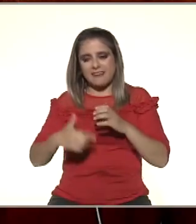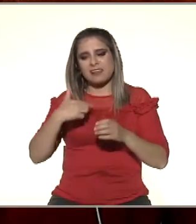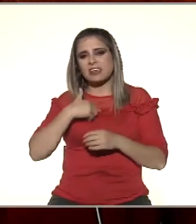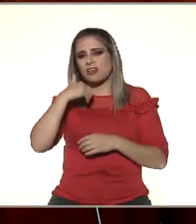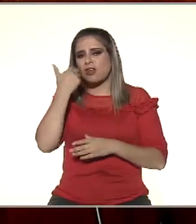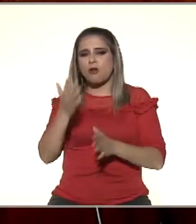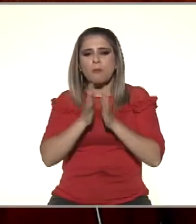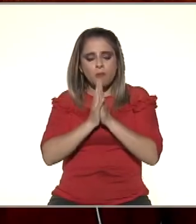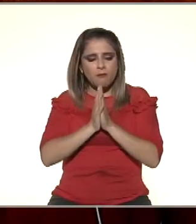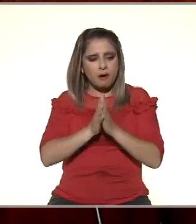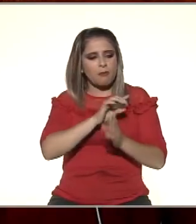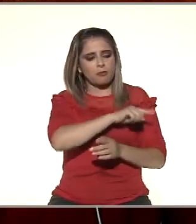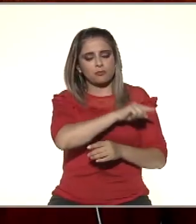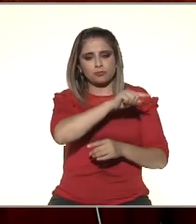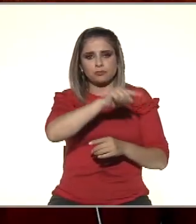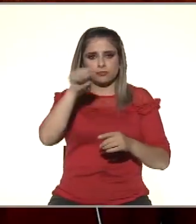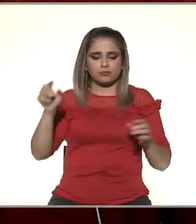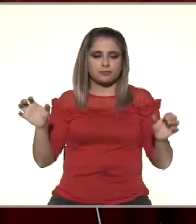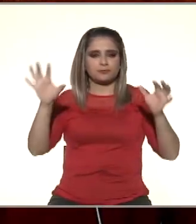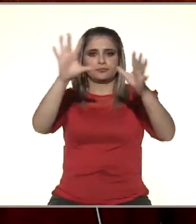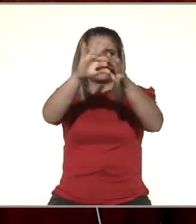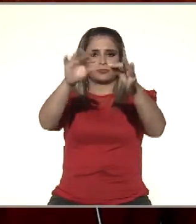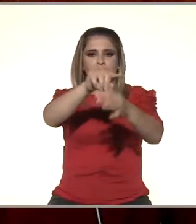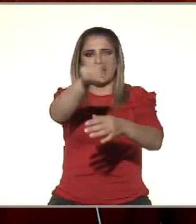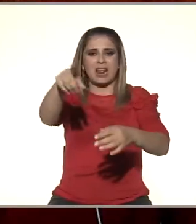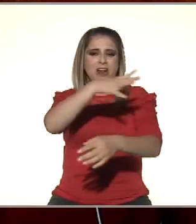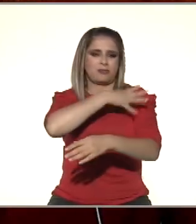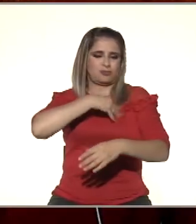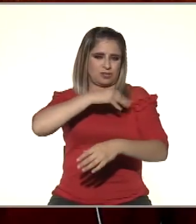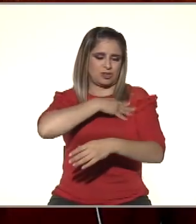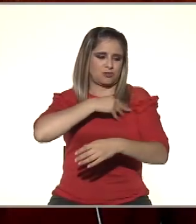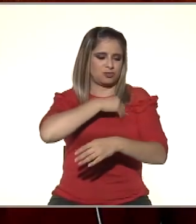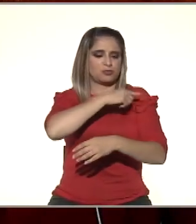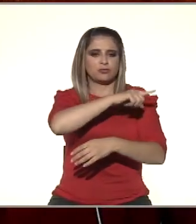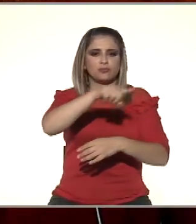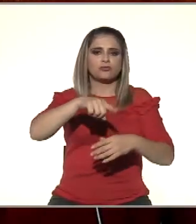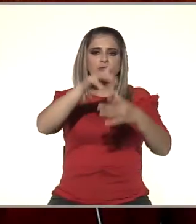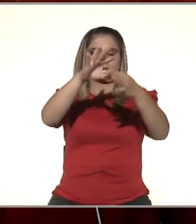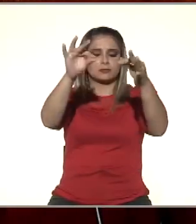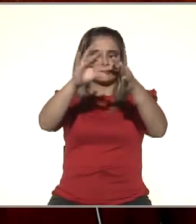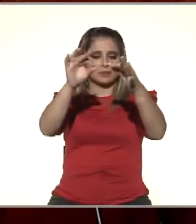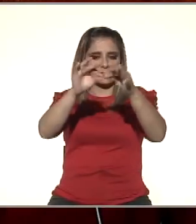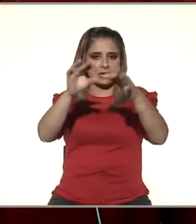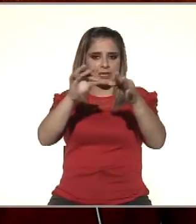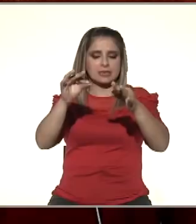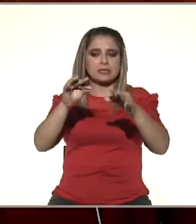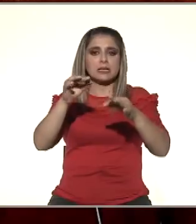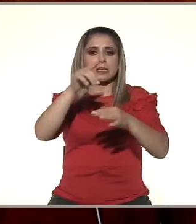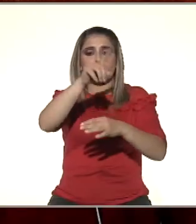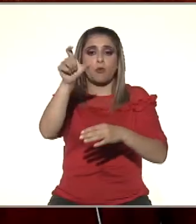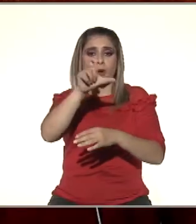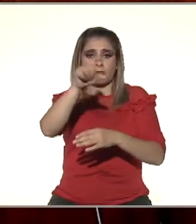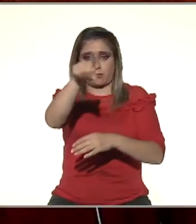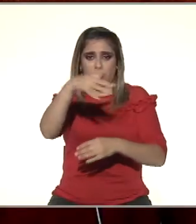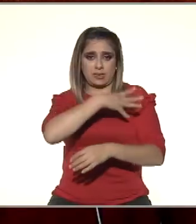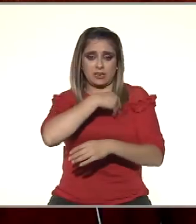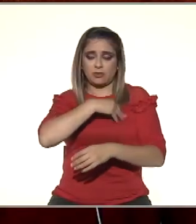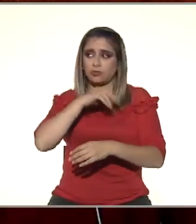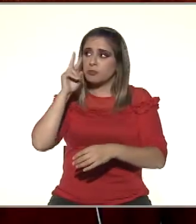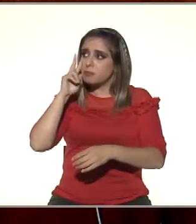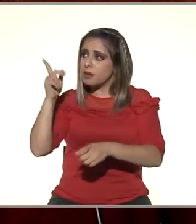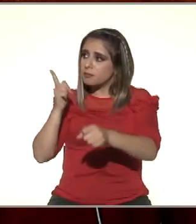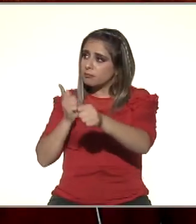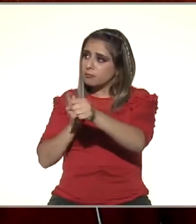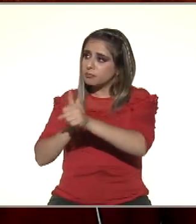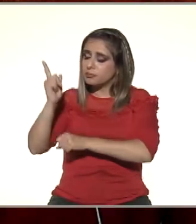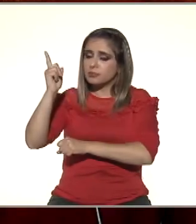les dijéramos a esos hijos, que ahora les habláramos a esos hijos, que de repente se enteran o han vivido